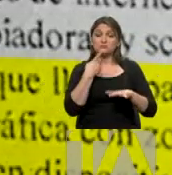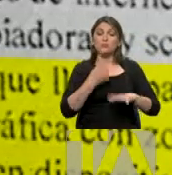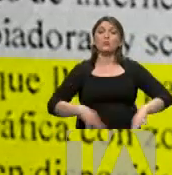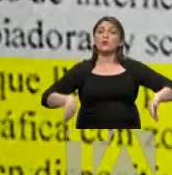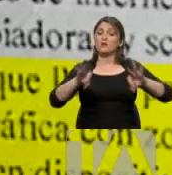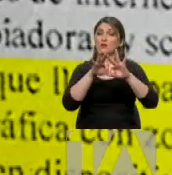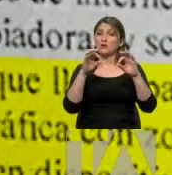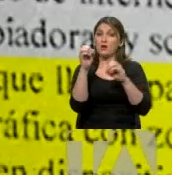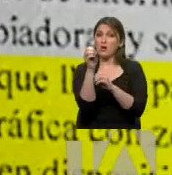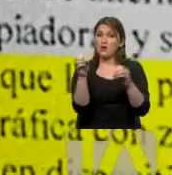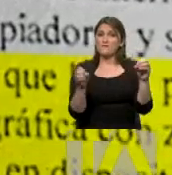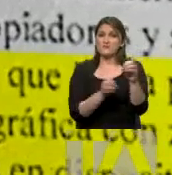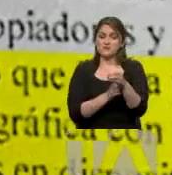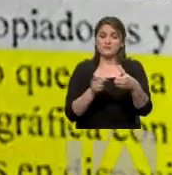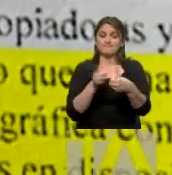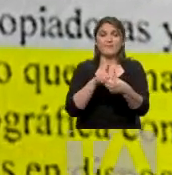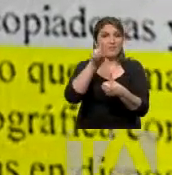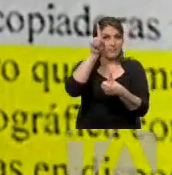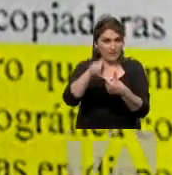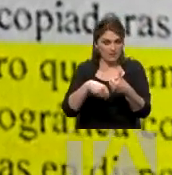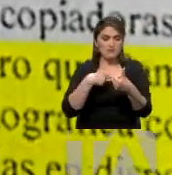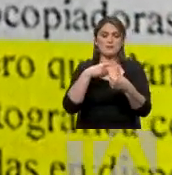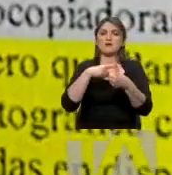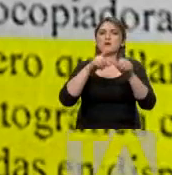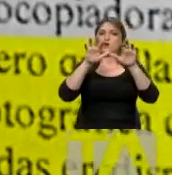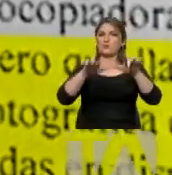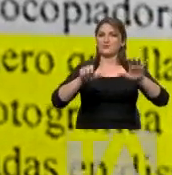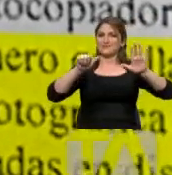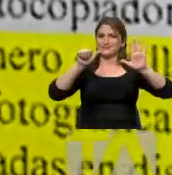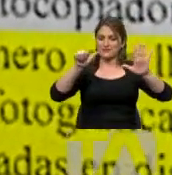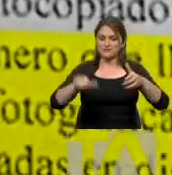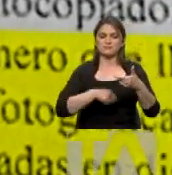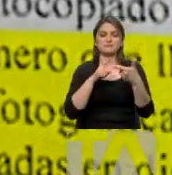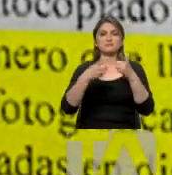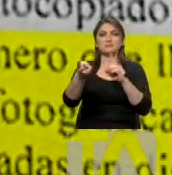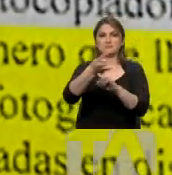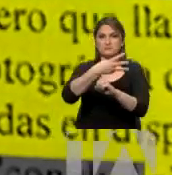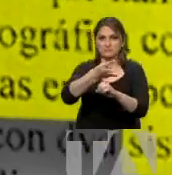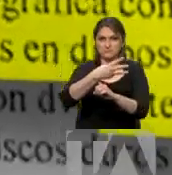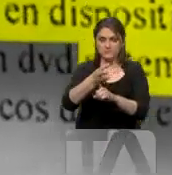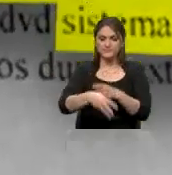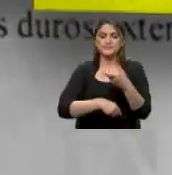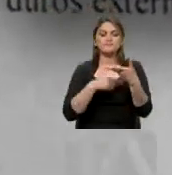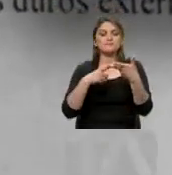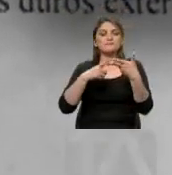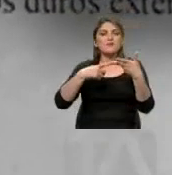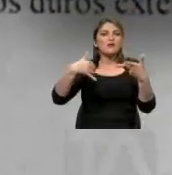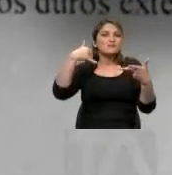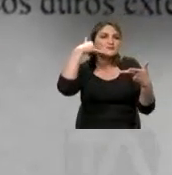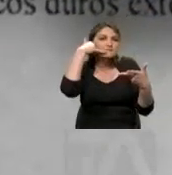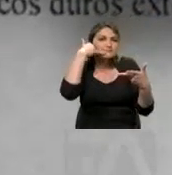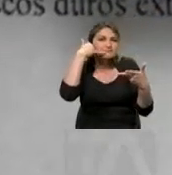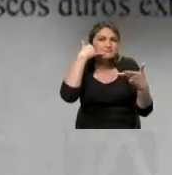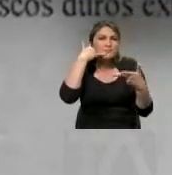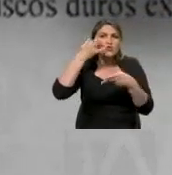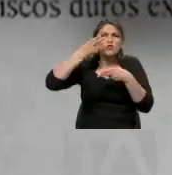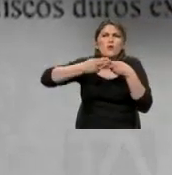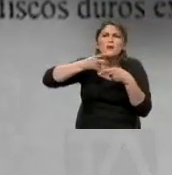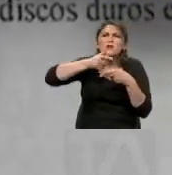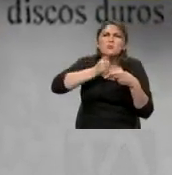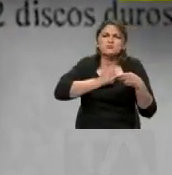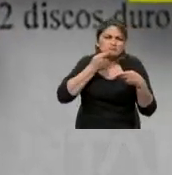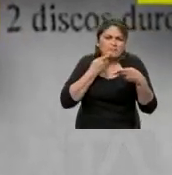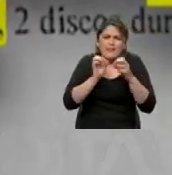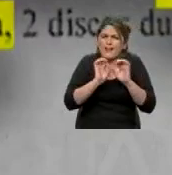tener la oficina. Entre ellas, 6 computadoras, internet ilimitado, un celular abierto sin identificación del número que